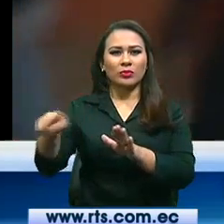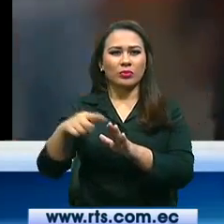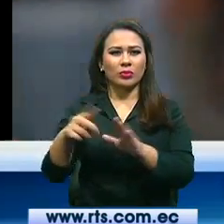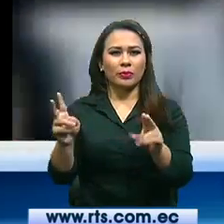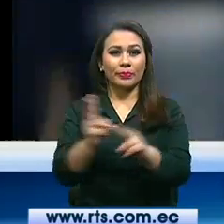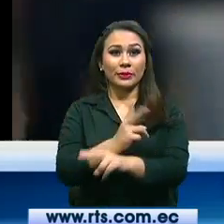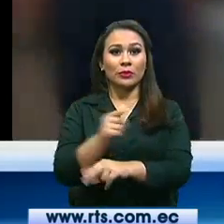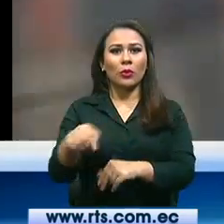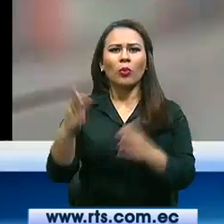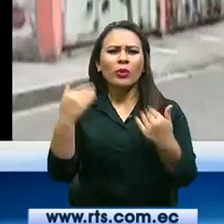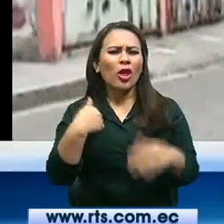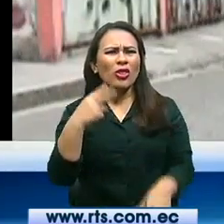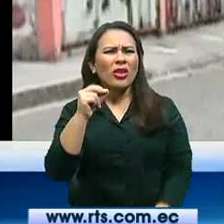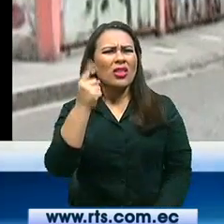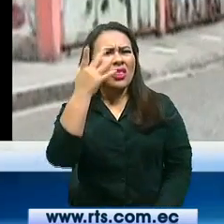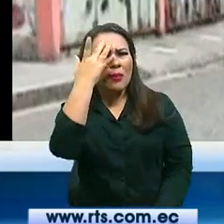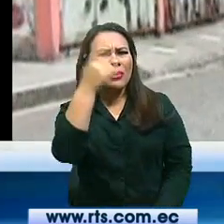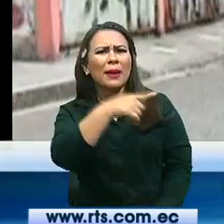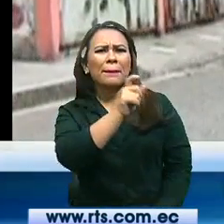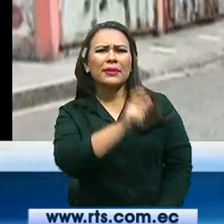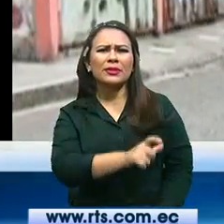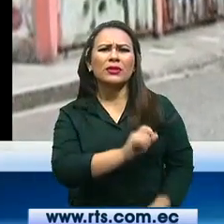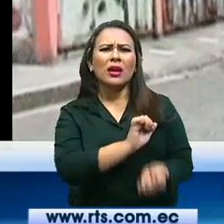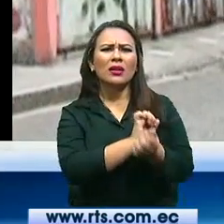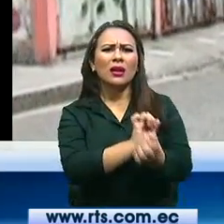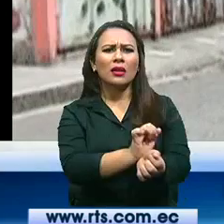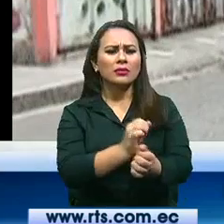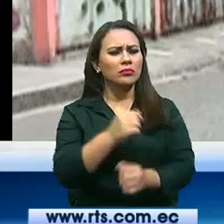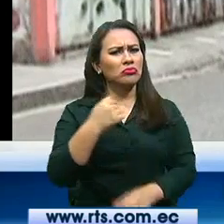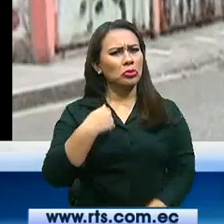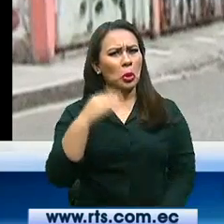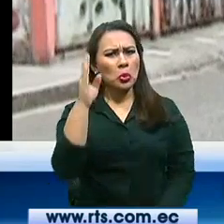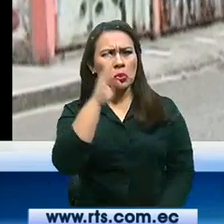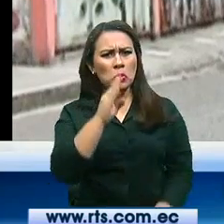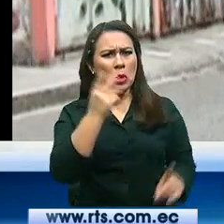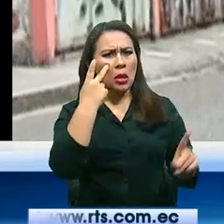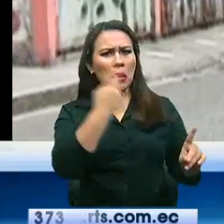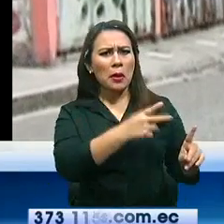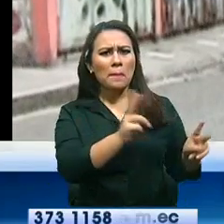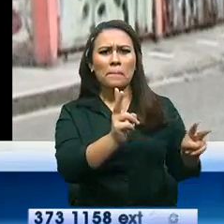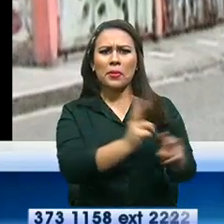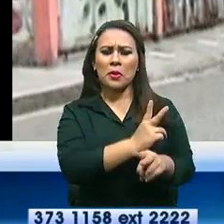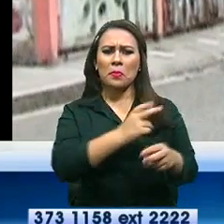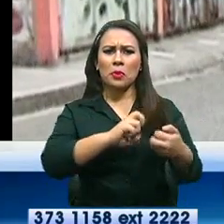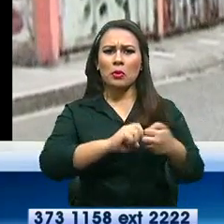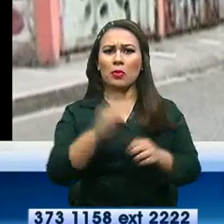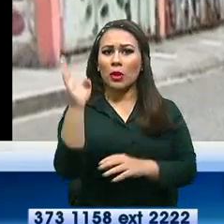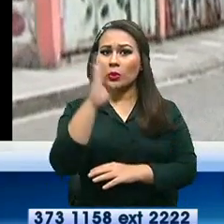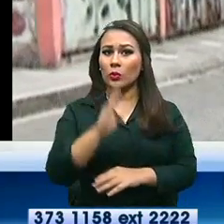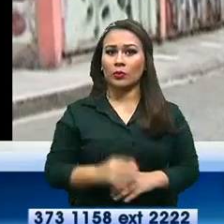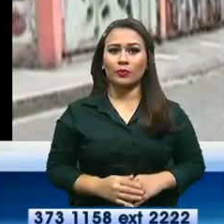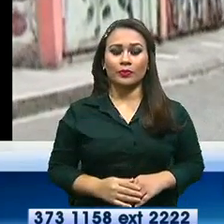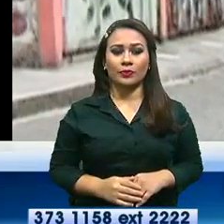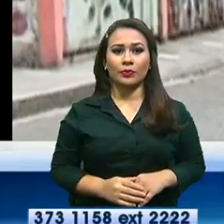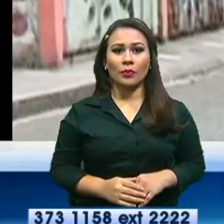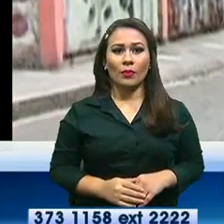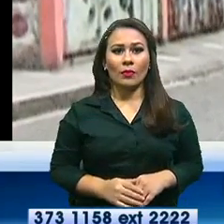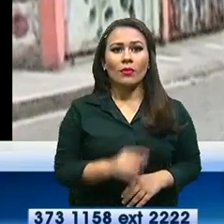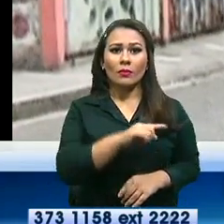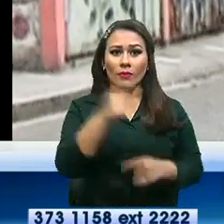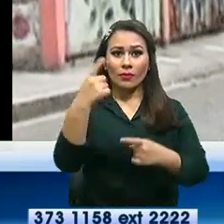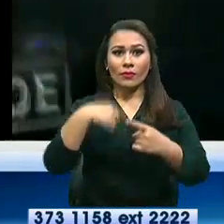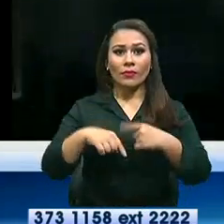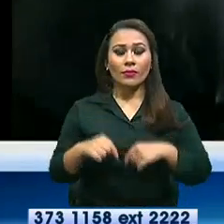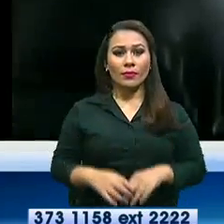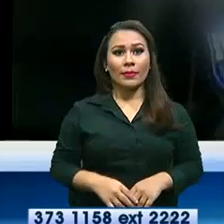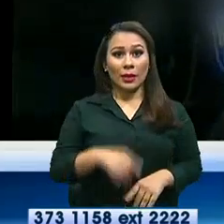llevaron al vecino. Tranquilo, no se metía con nadie, no tenía amistades aquí, porque recién llegó al barrio. Ustedes